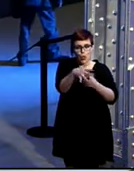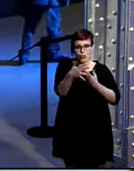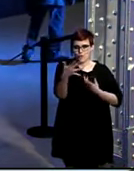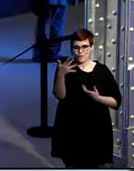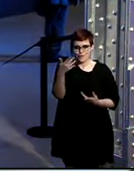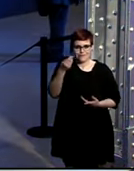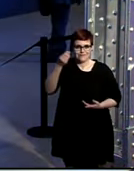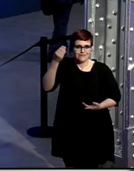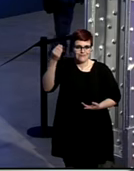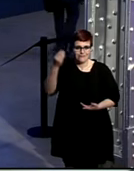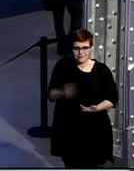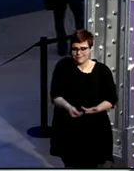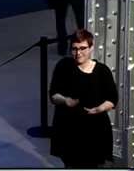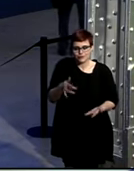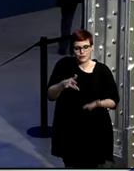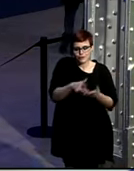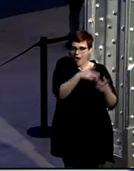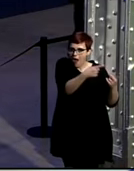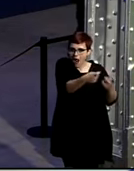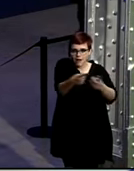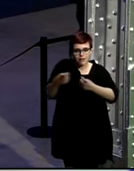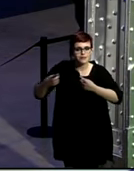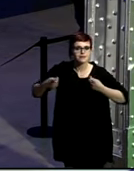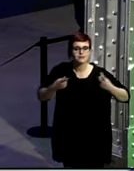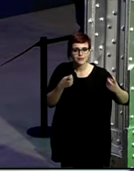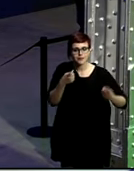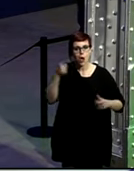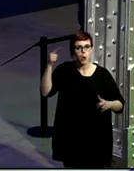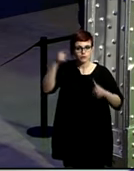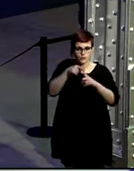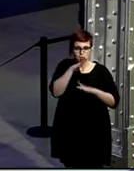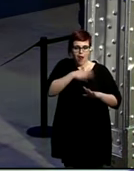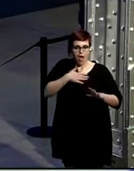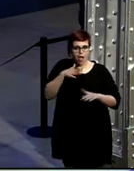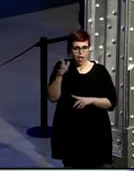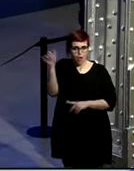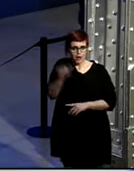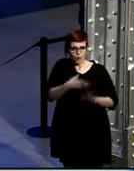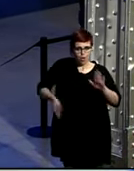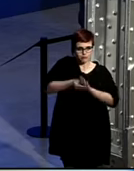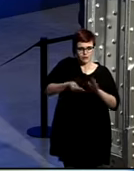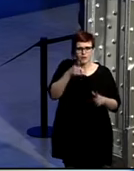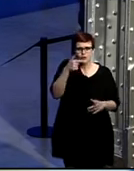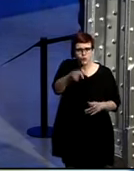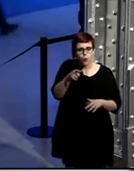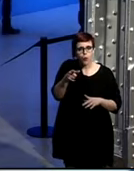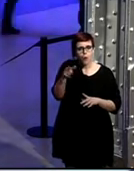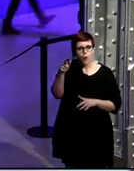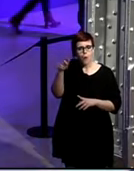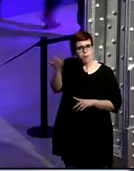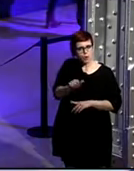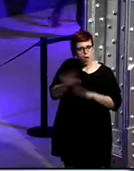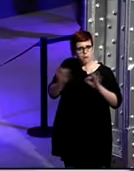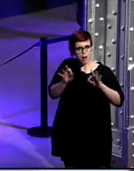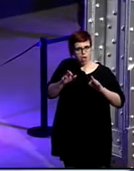condición totalmente que necesitaba que estuviera en la película. Pero tú te has pasado 10 años preparando esta película, Sí.